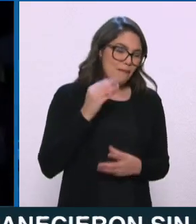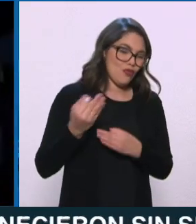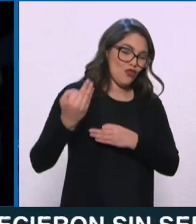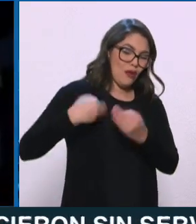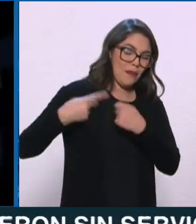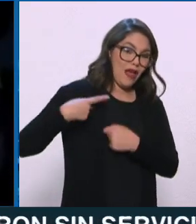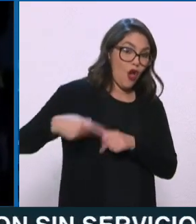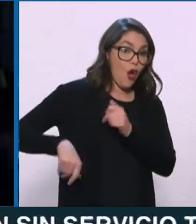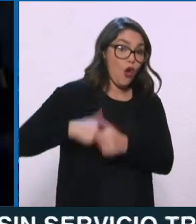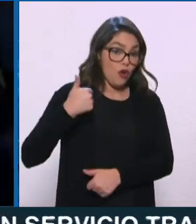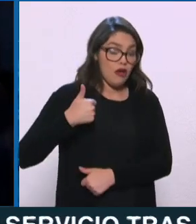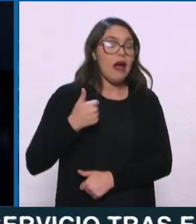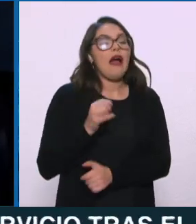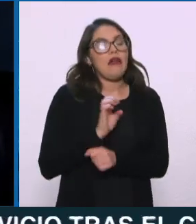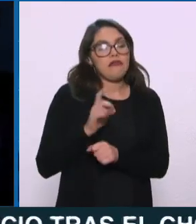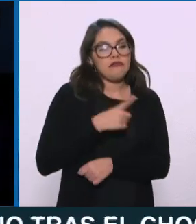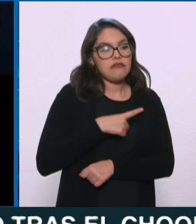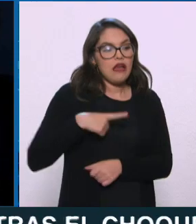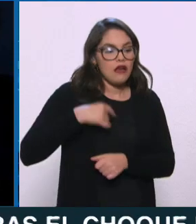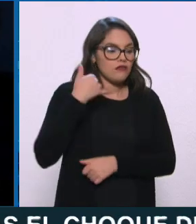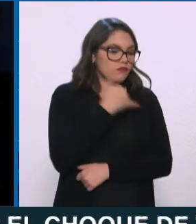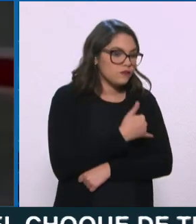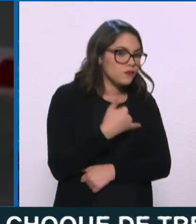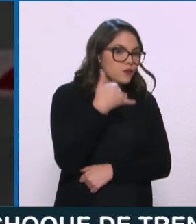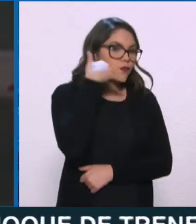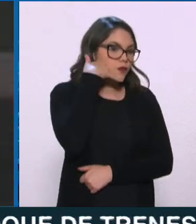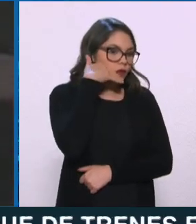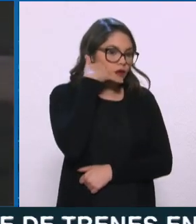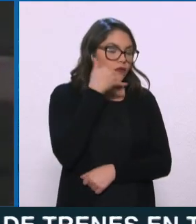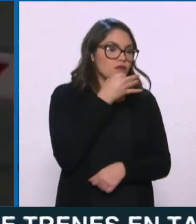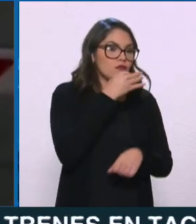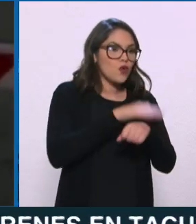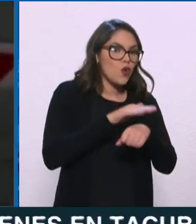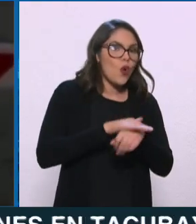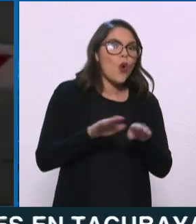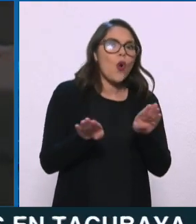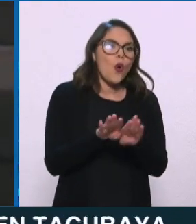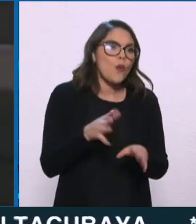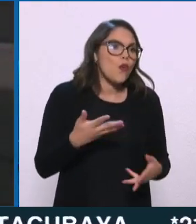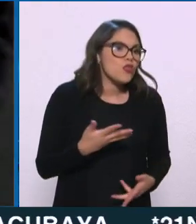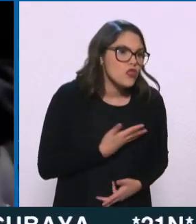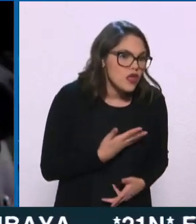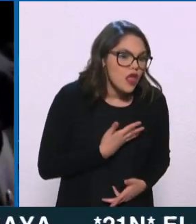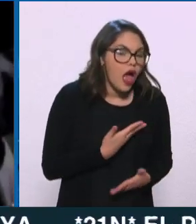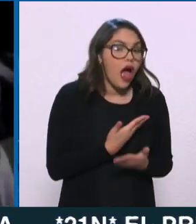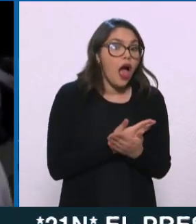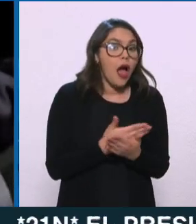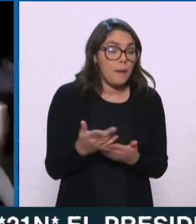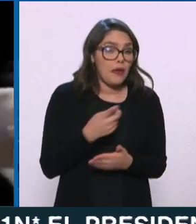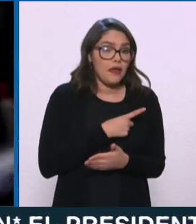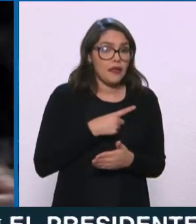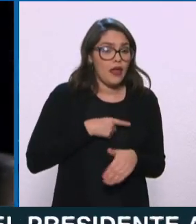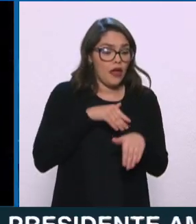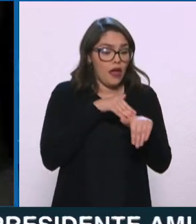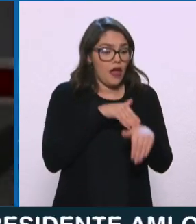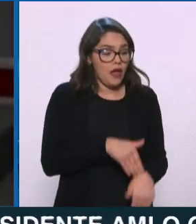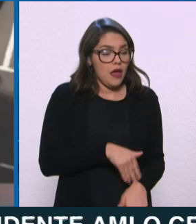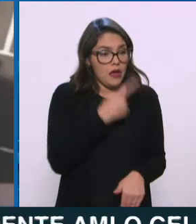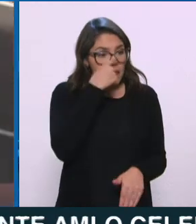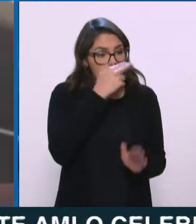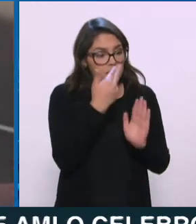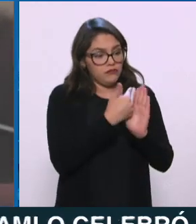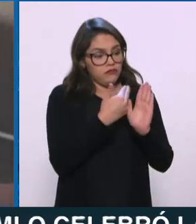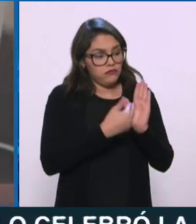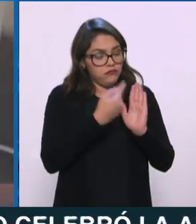existe una llamada telefónica y un seguimiento puntual de cómo se encuentran y que aparte se apeguen a las medidas de mitigación. O sea, tiene que quedar